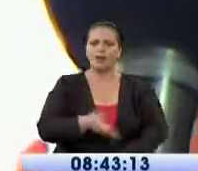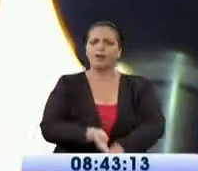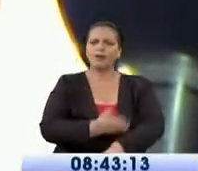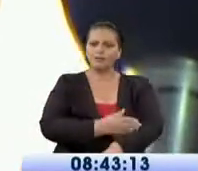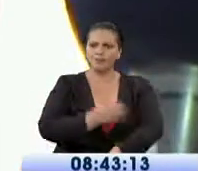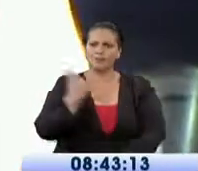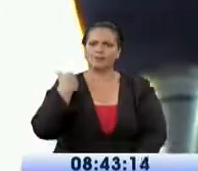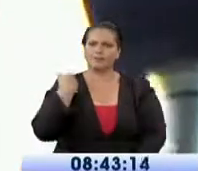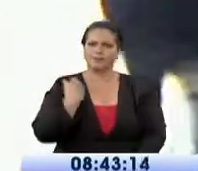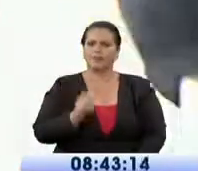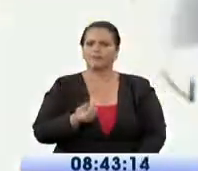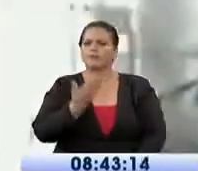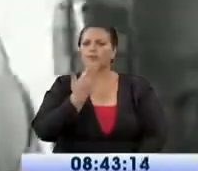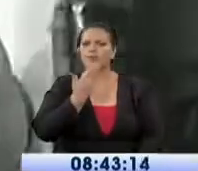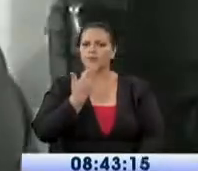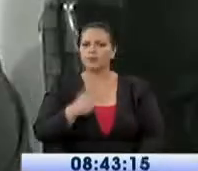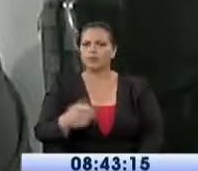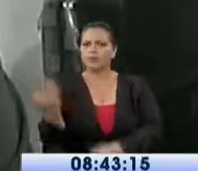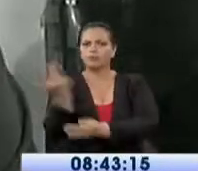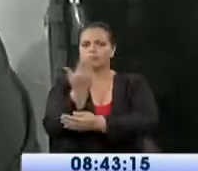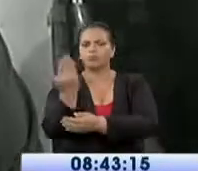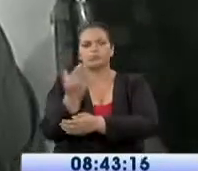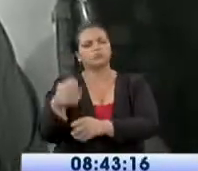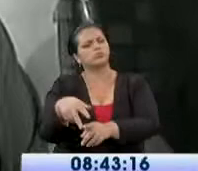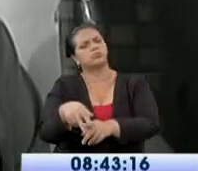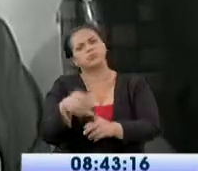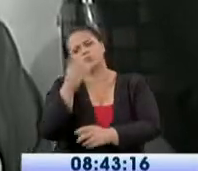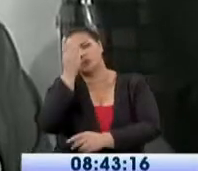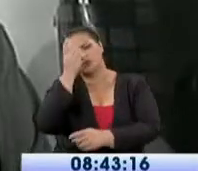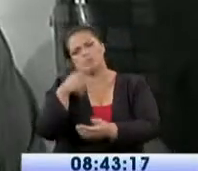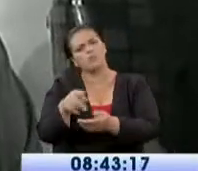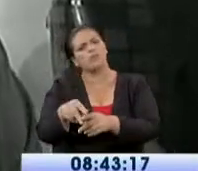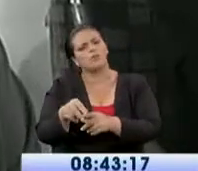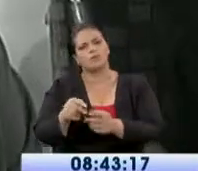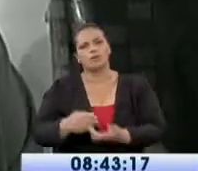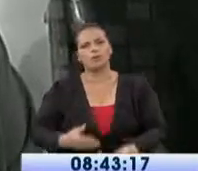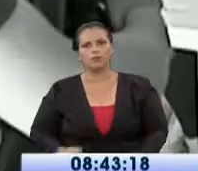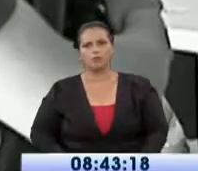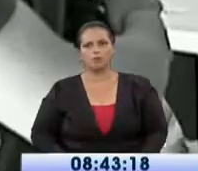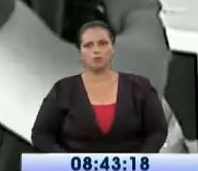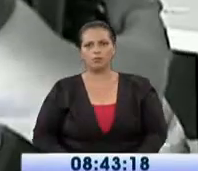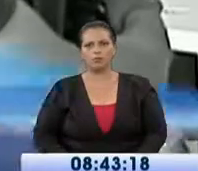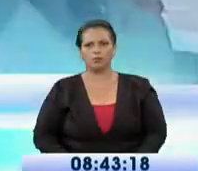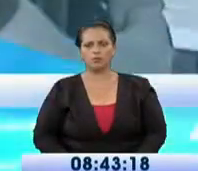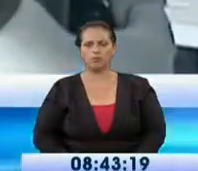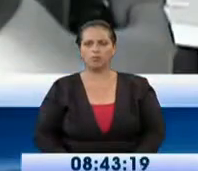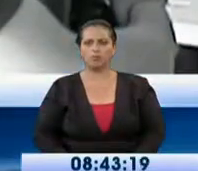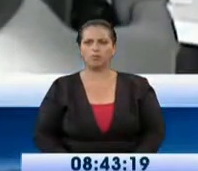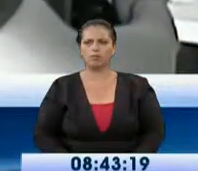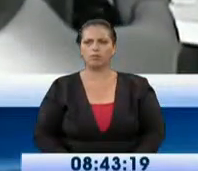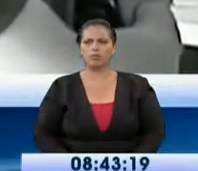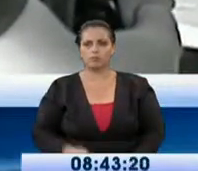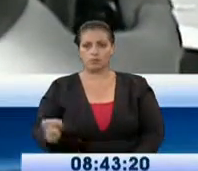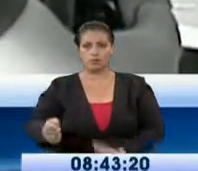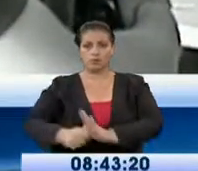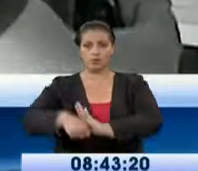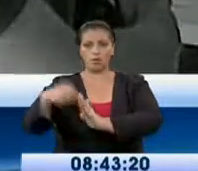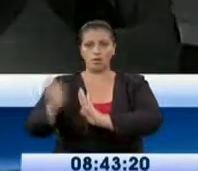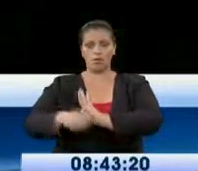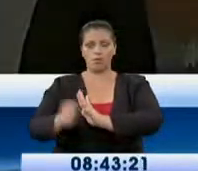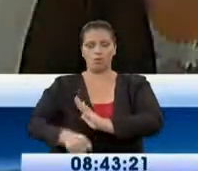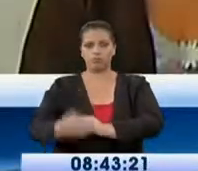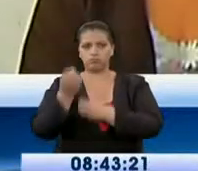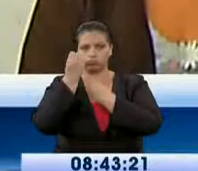alto, fue que hizo el contrato. Hernán Ulloa asumió la defensa este jueves y anunció que interpondrá una acusación